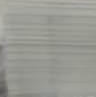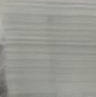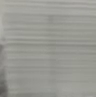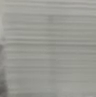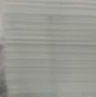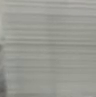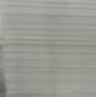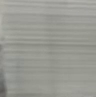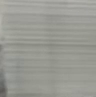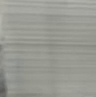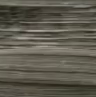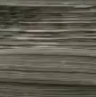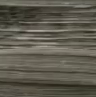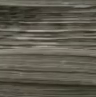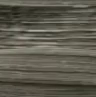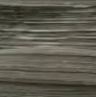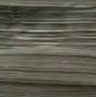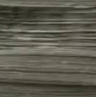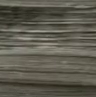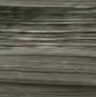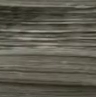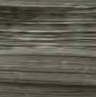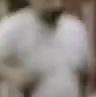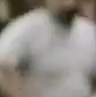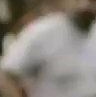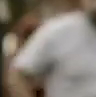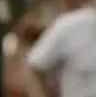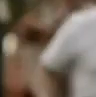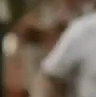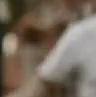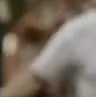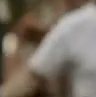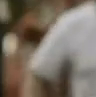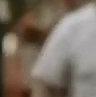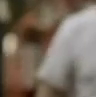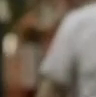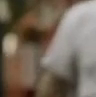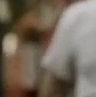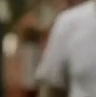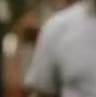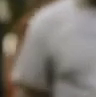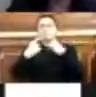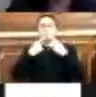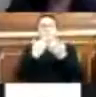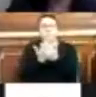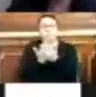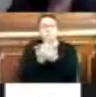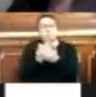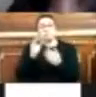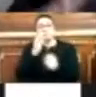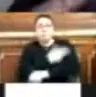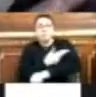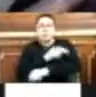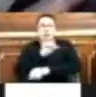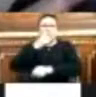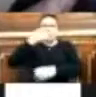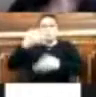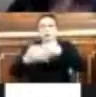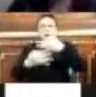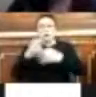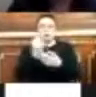de indiciado, imputado, acusado, sentenciado en procesos jurisdiccionales o en cualquier otro seguimiento en forma de juicio,